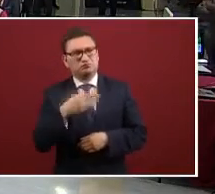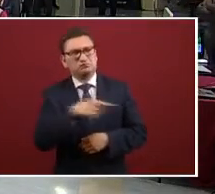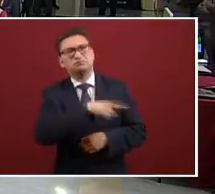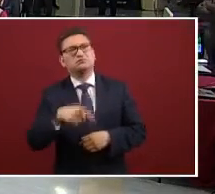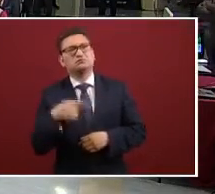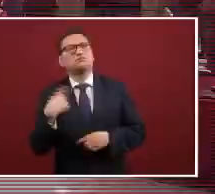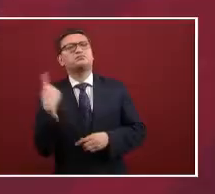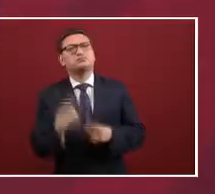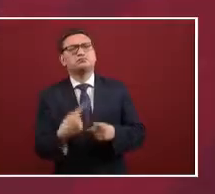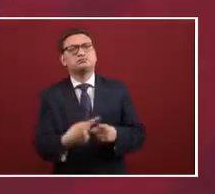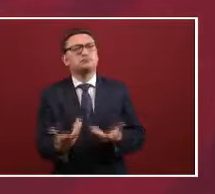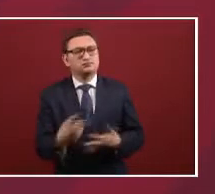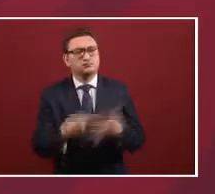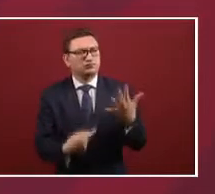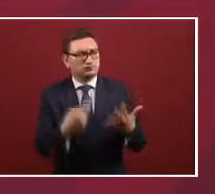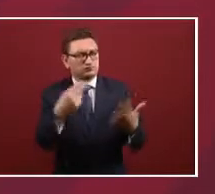personajes